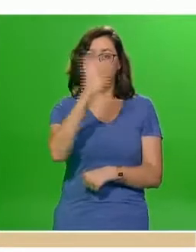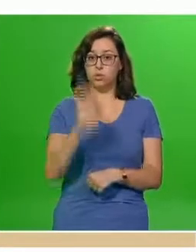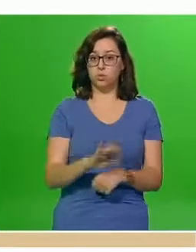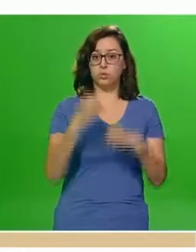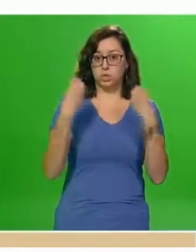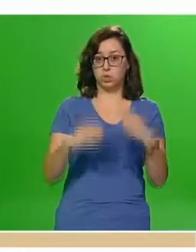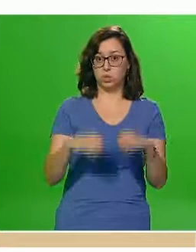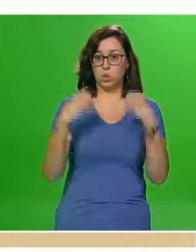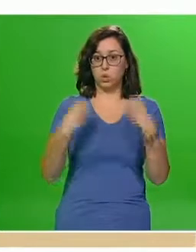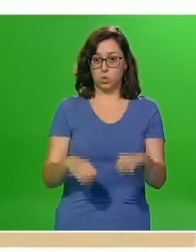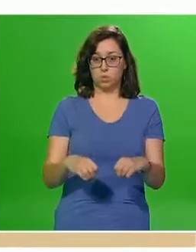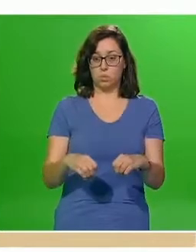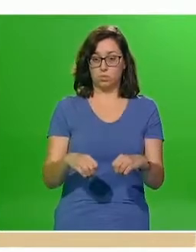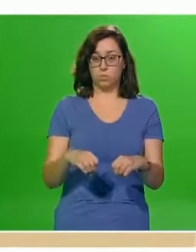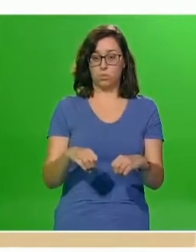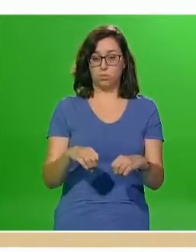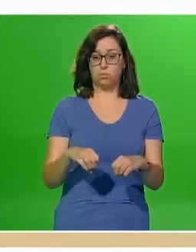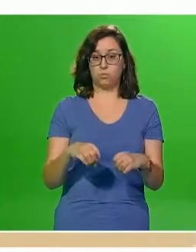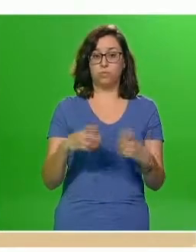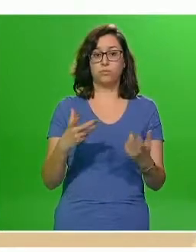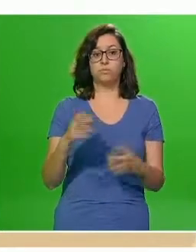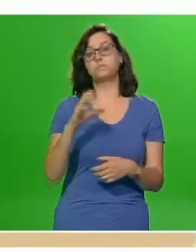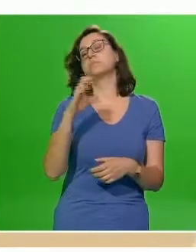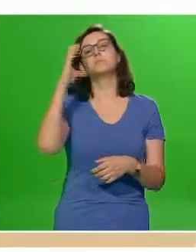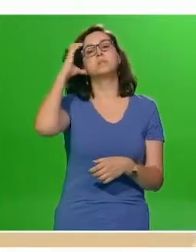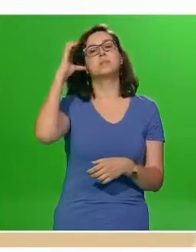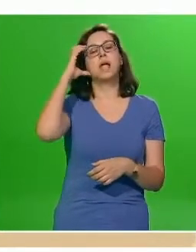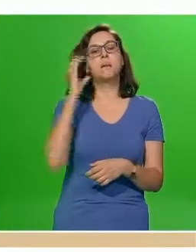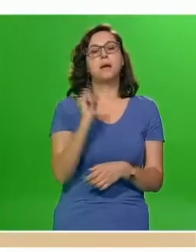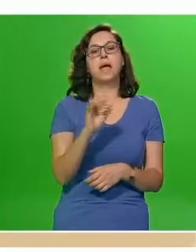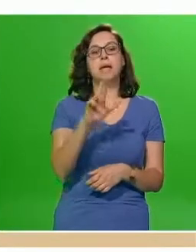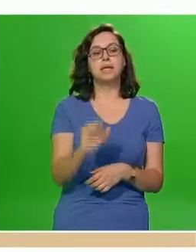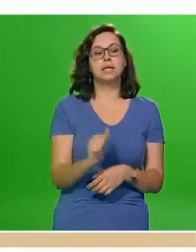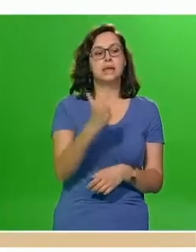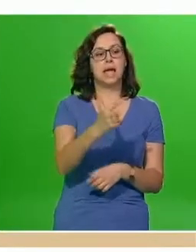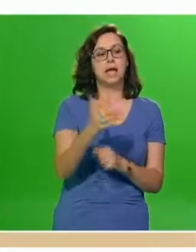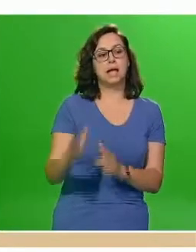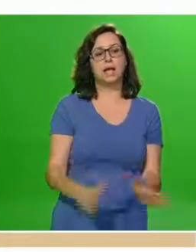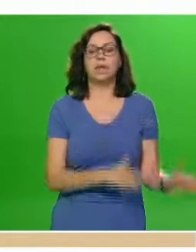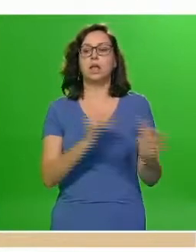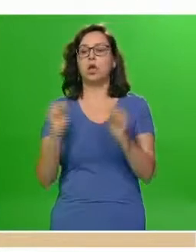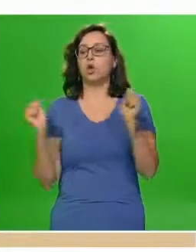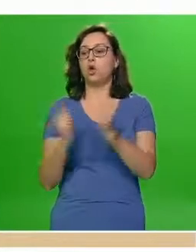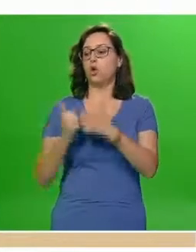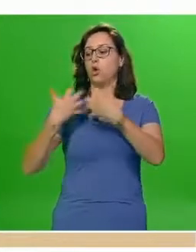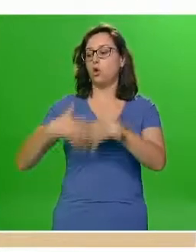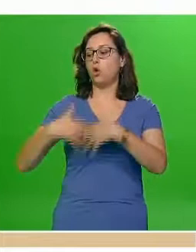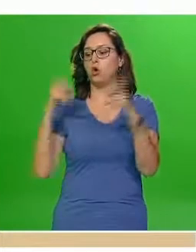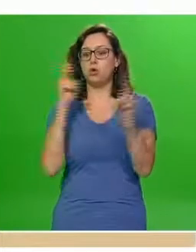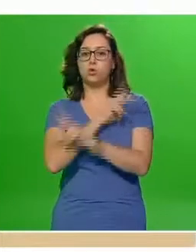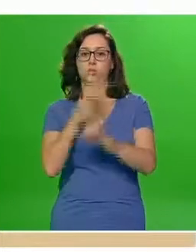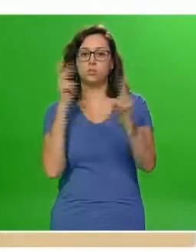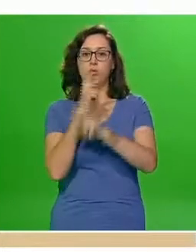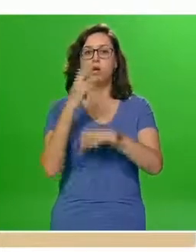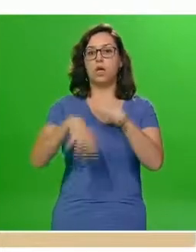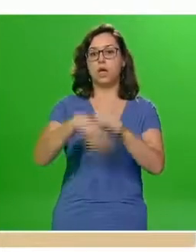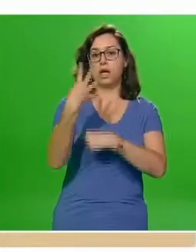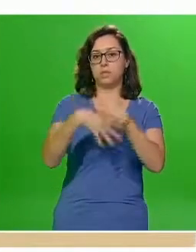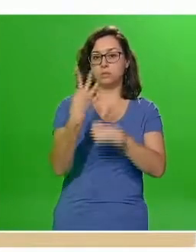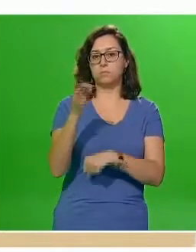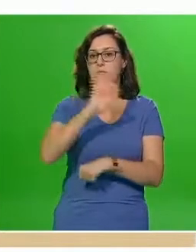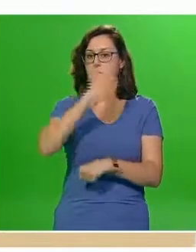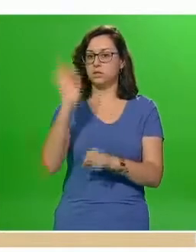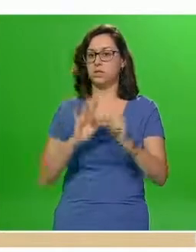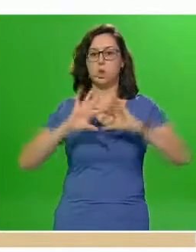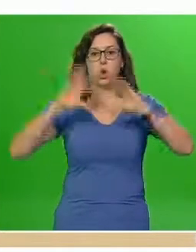hospitalaria en camas de hospitalización general, un 14% en camas de hospitalización que tienen todo el